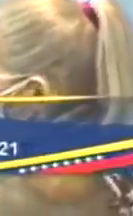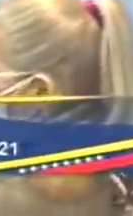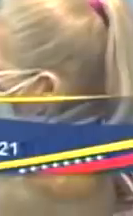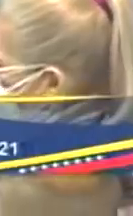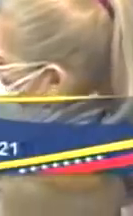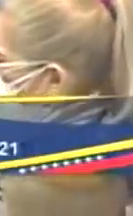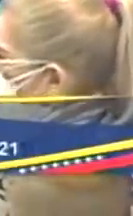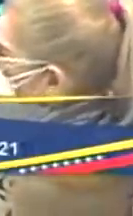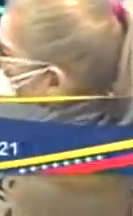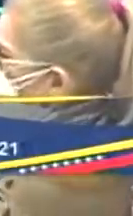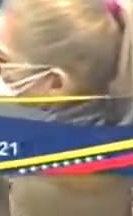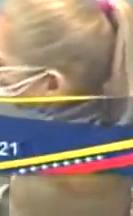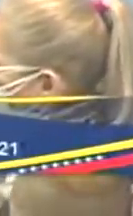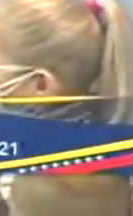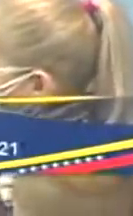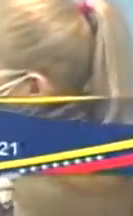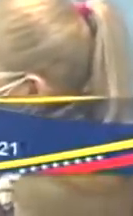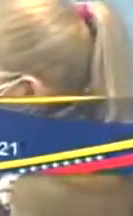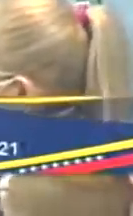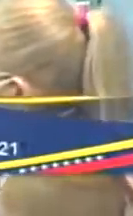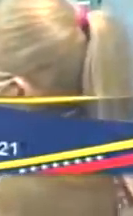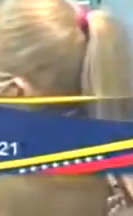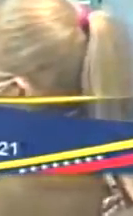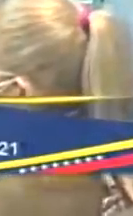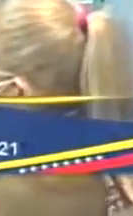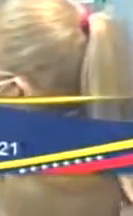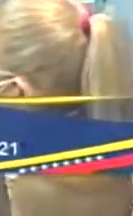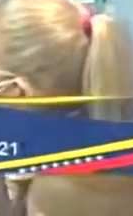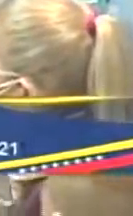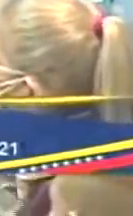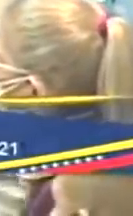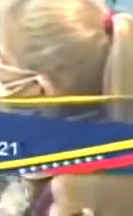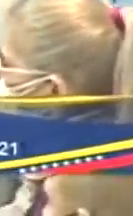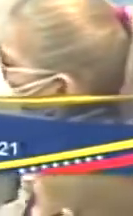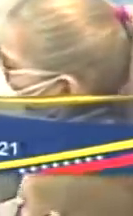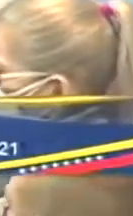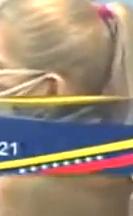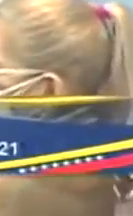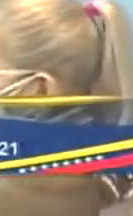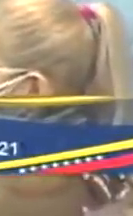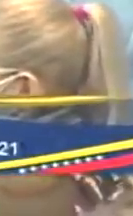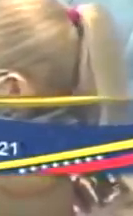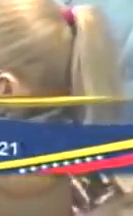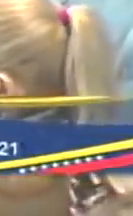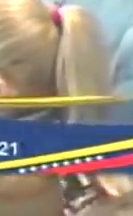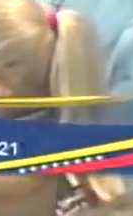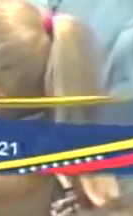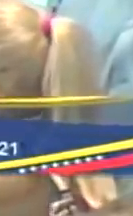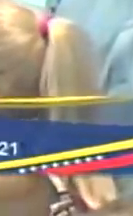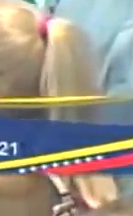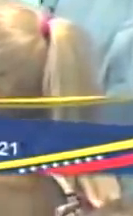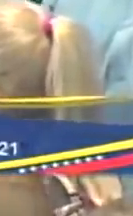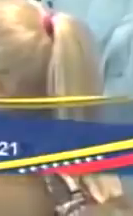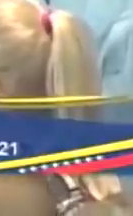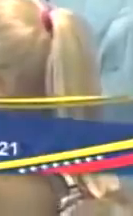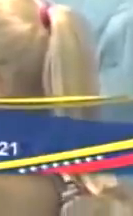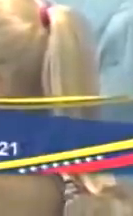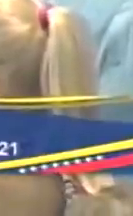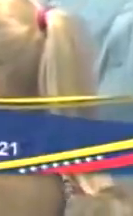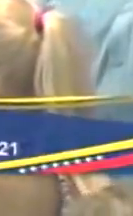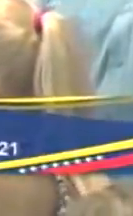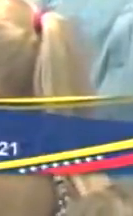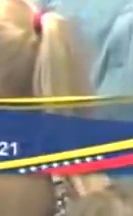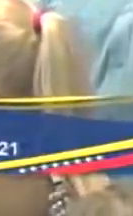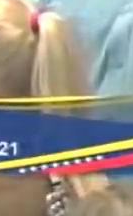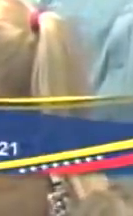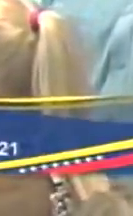jefe de Estado se encuentra en compañía de la primera combatiente Cilia Flores. Comparten a esta hora con